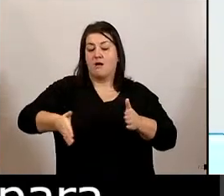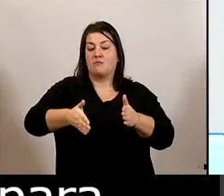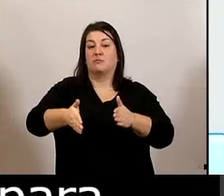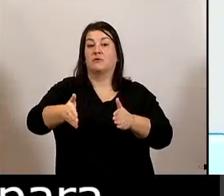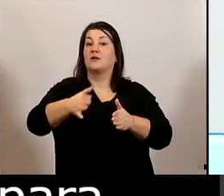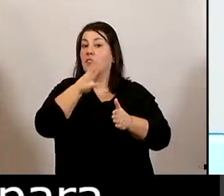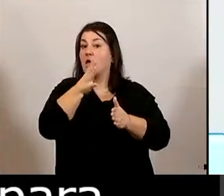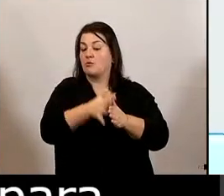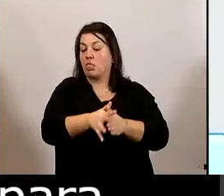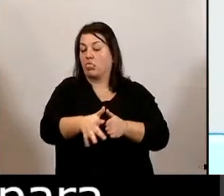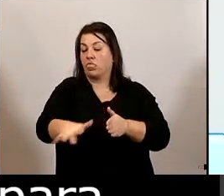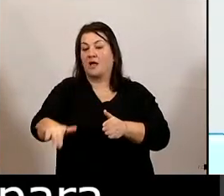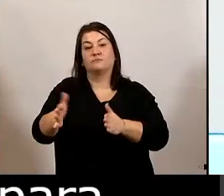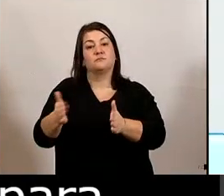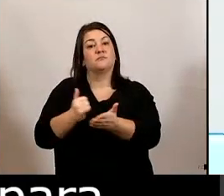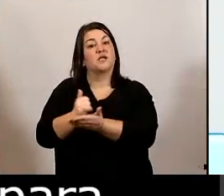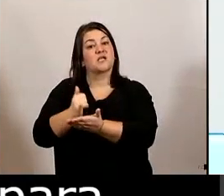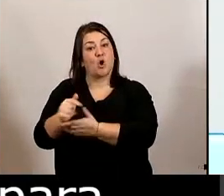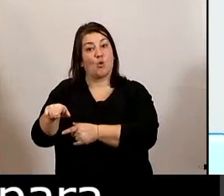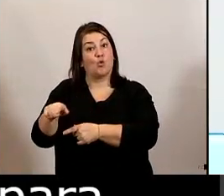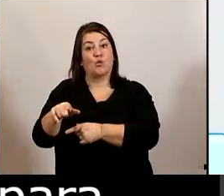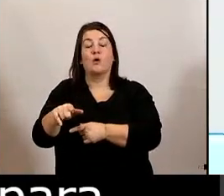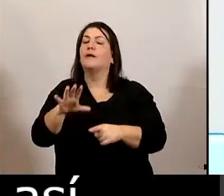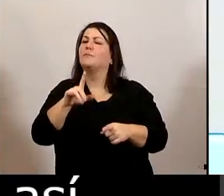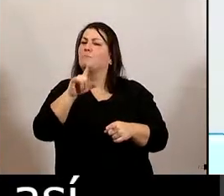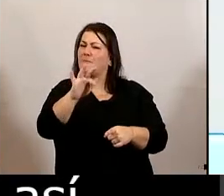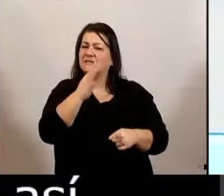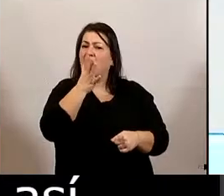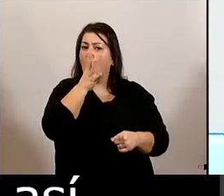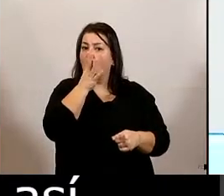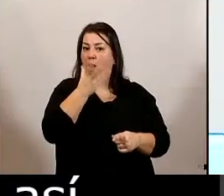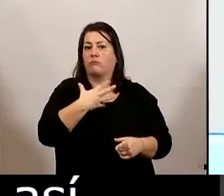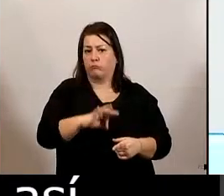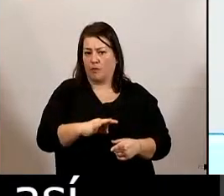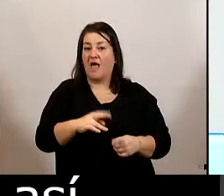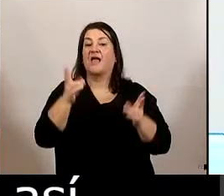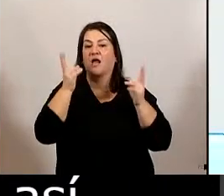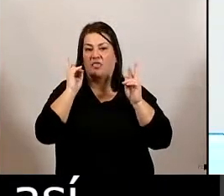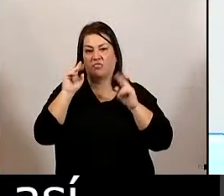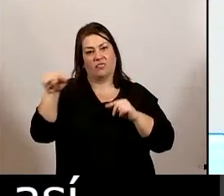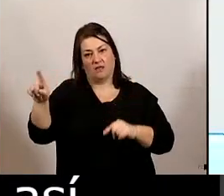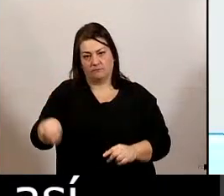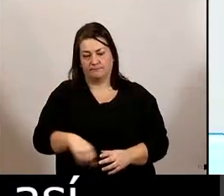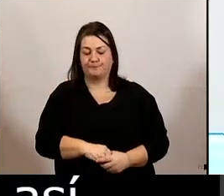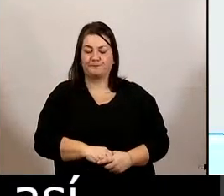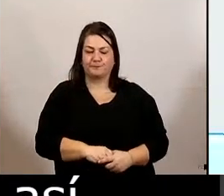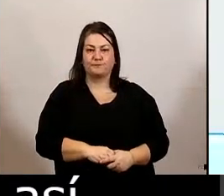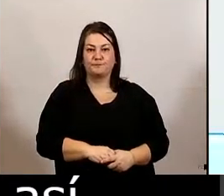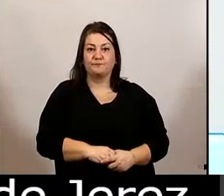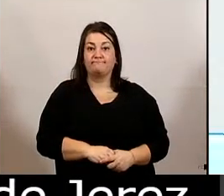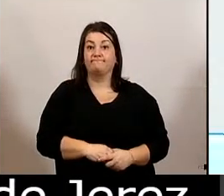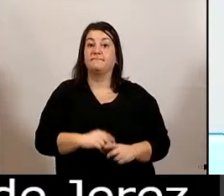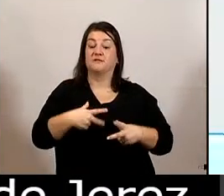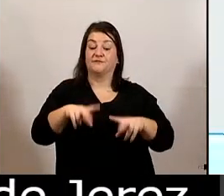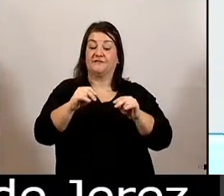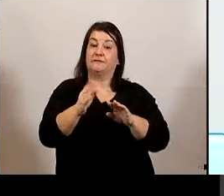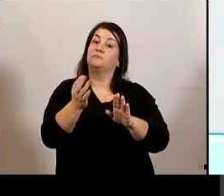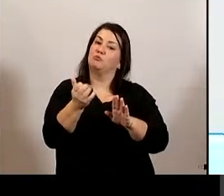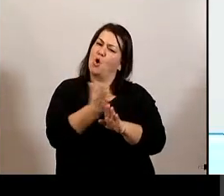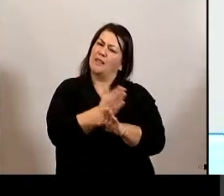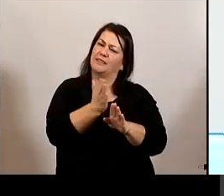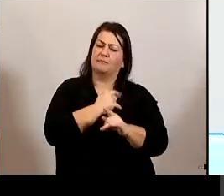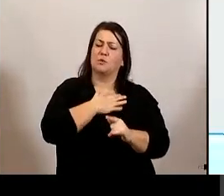riego, así como el abastecimiento de agua potable a la población de Jerez de los Caballeros. Y antes de terminar, me